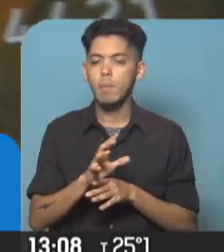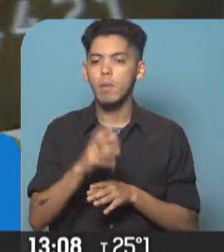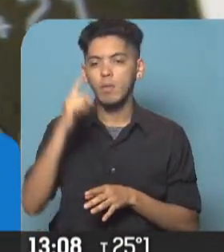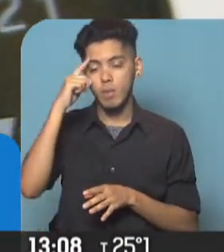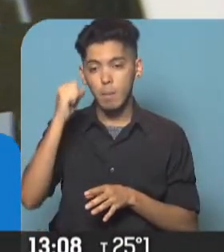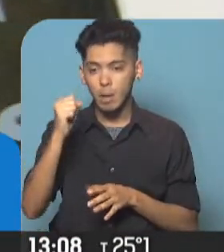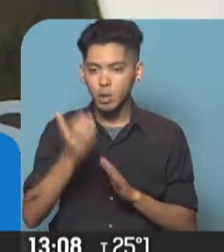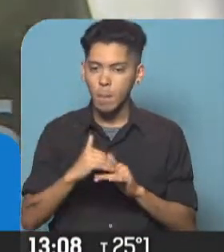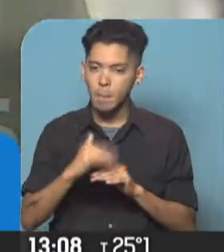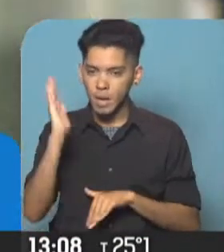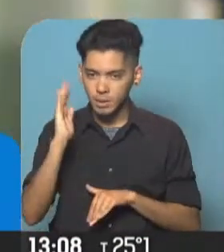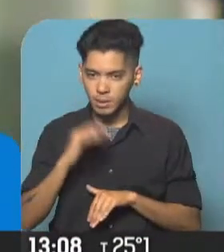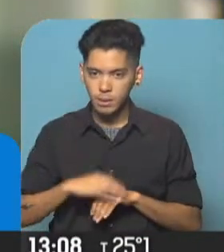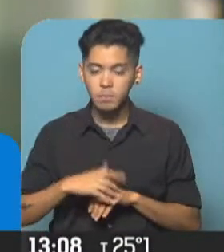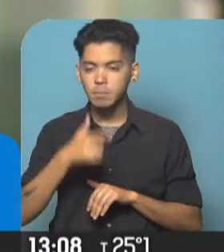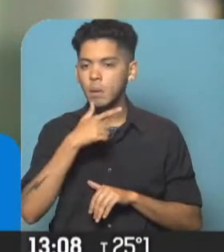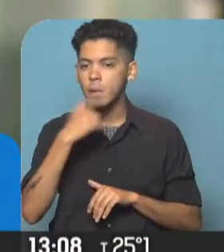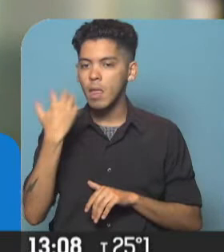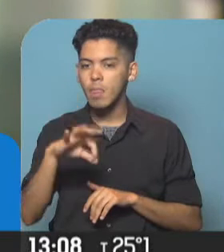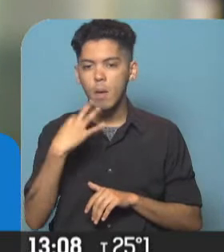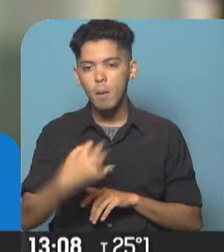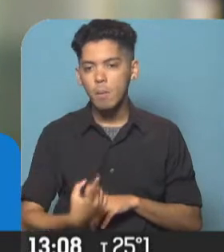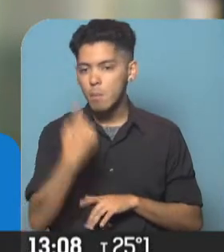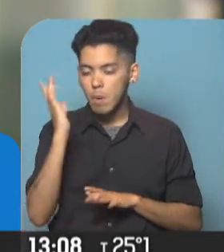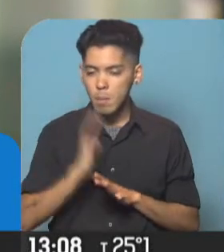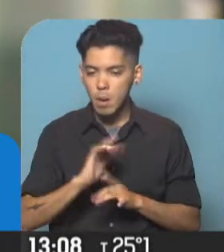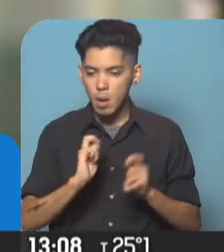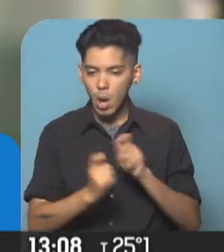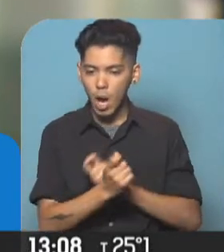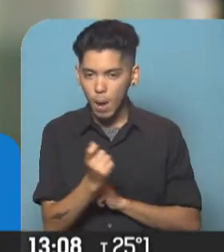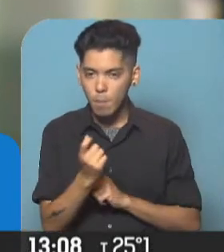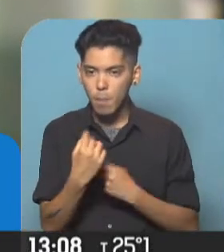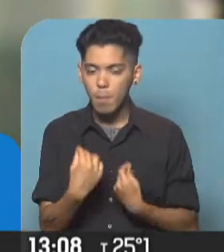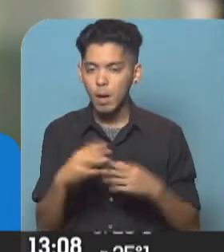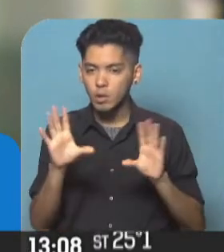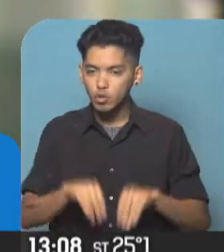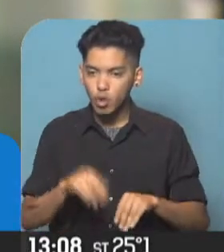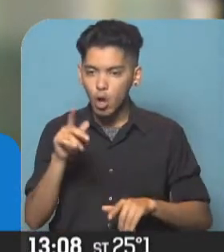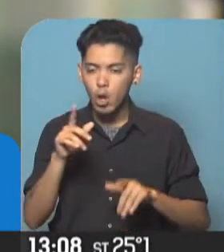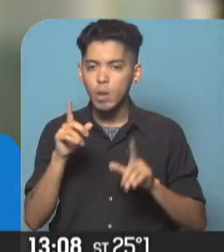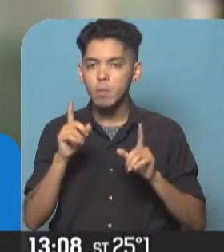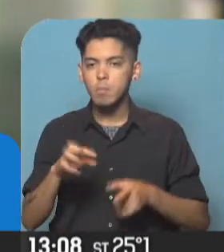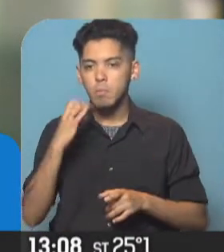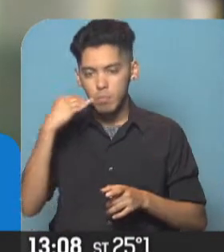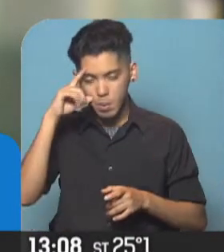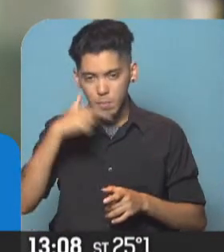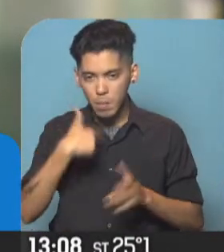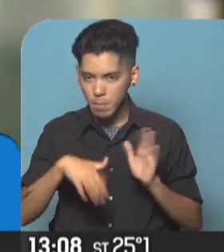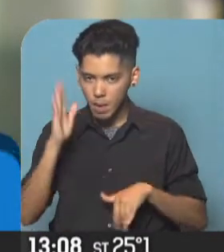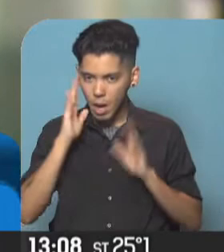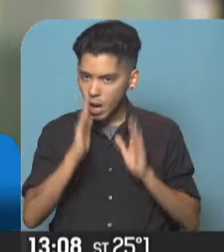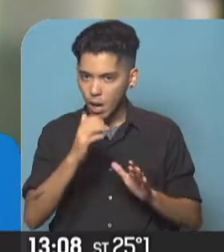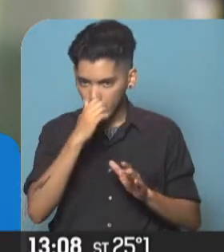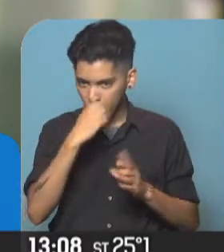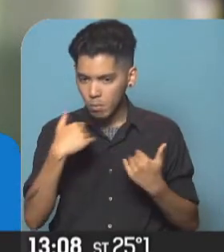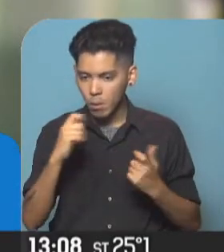pesos. Nos parece que tenemos que primero vivir un proceso de transición para que todos, sobre todo los pequeños comercios, se puedan